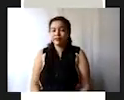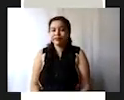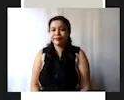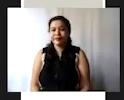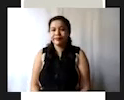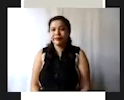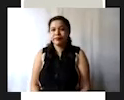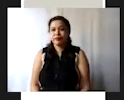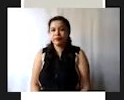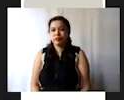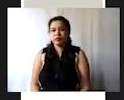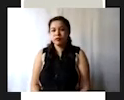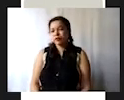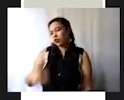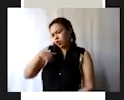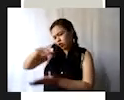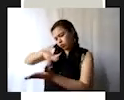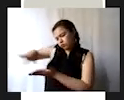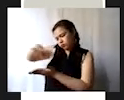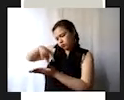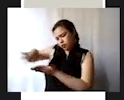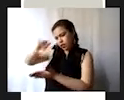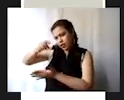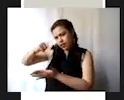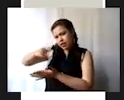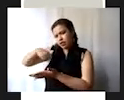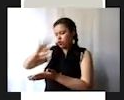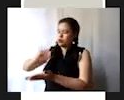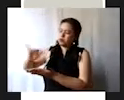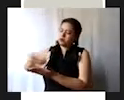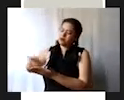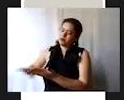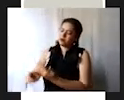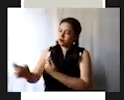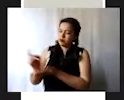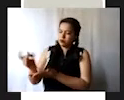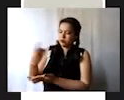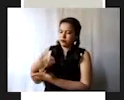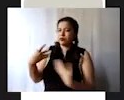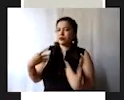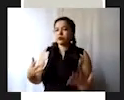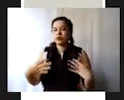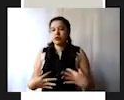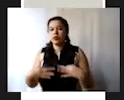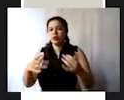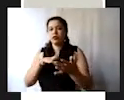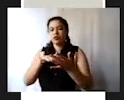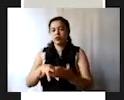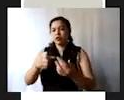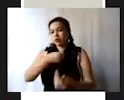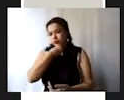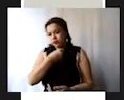aquí en el chat lo que nos compartió, que la Fundación de Ayuda a la Ancianidad, María Teresa